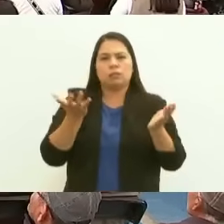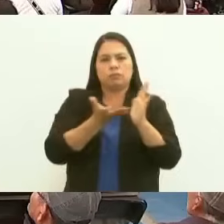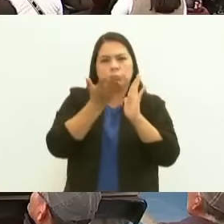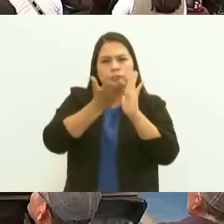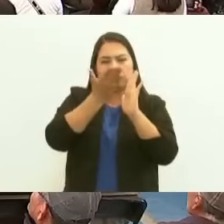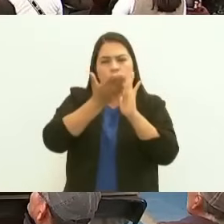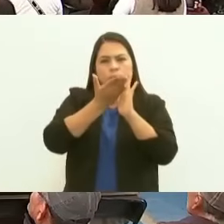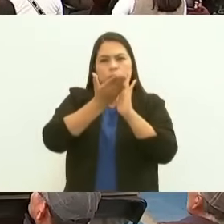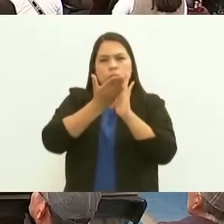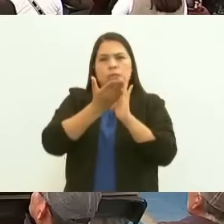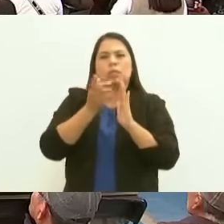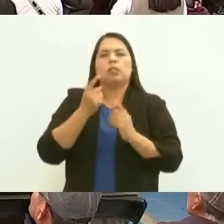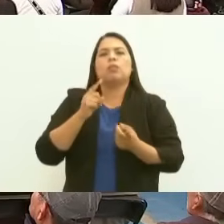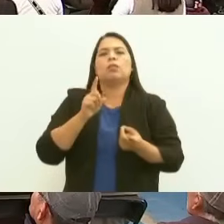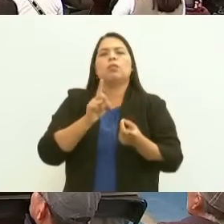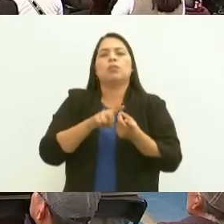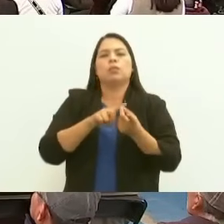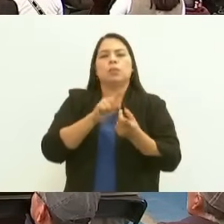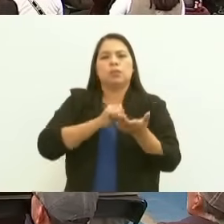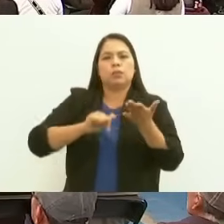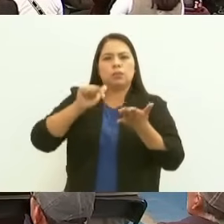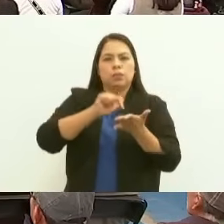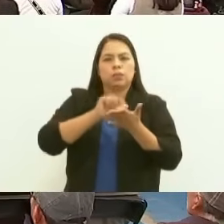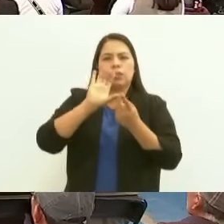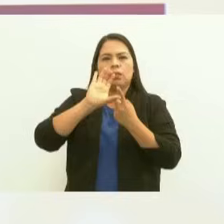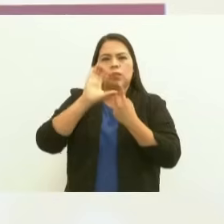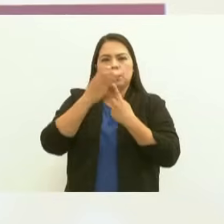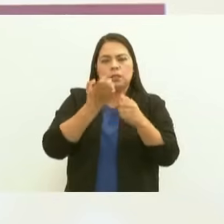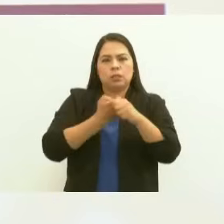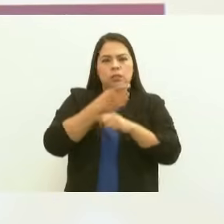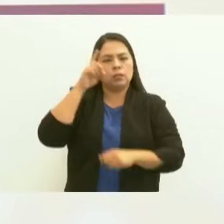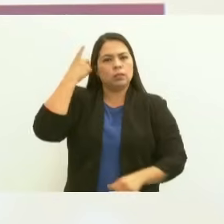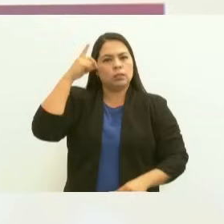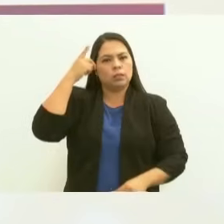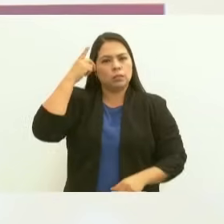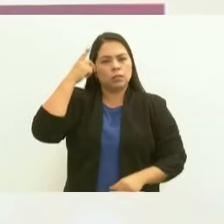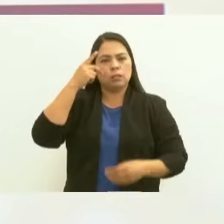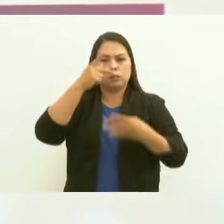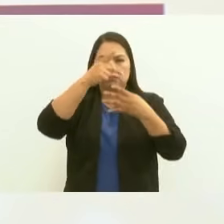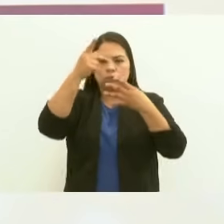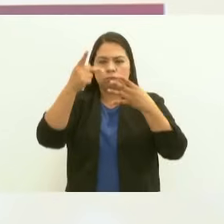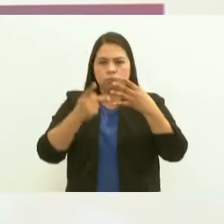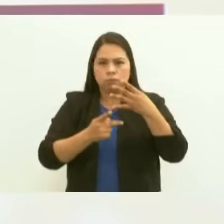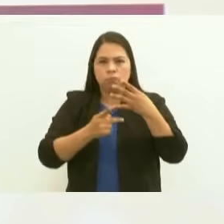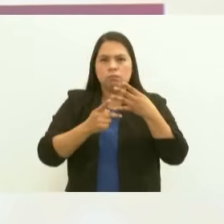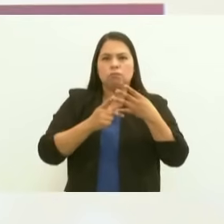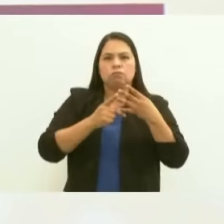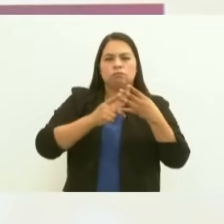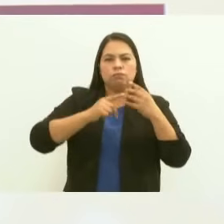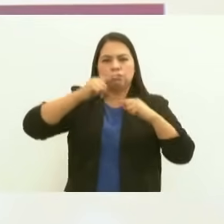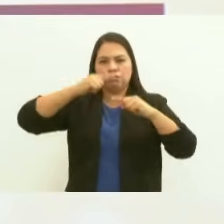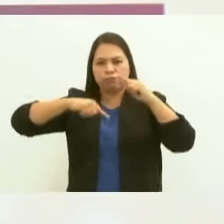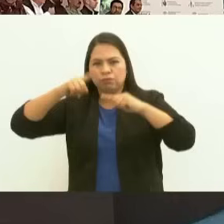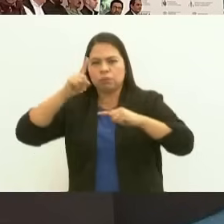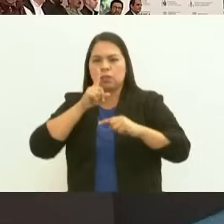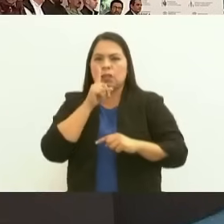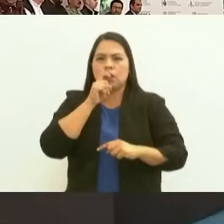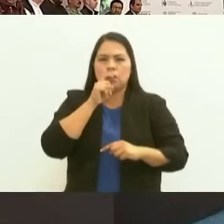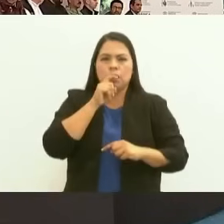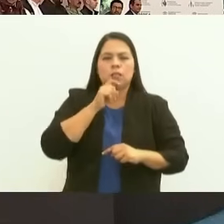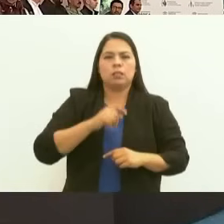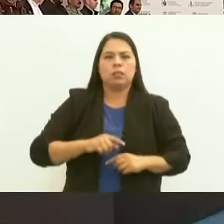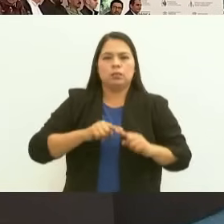la Comisión de Aguas del estado de Durango, así como los proyectos de la obra de toma, planta de bombeo y línea de